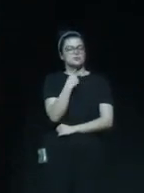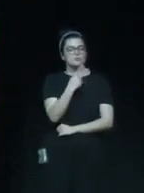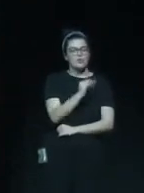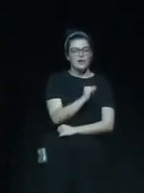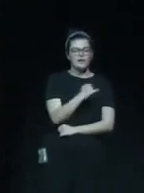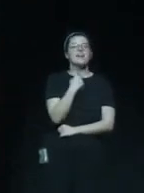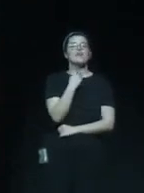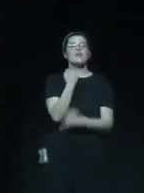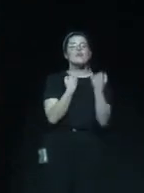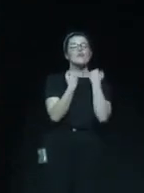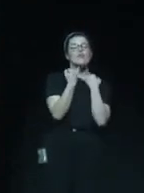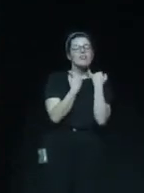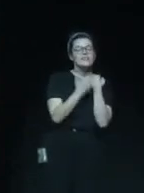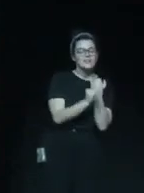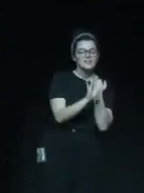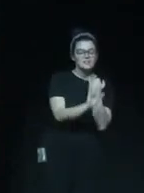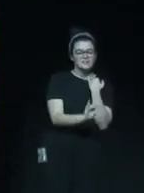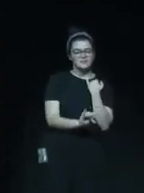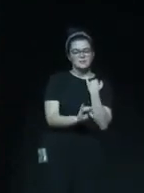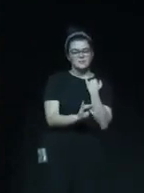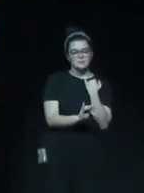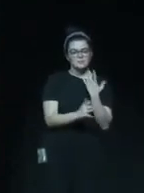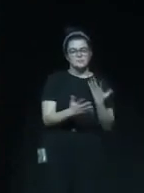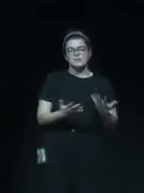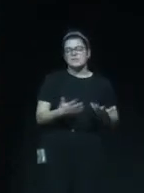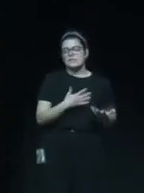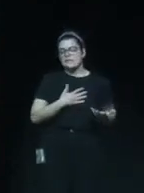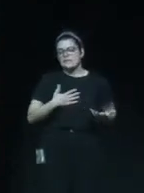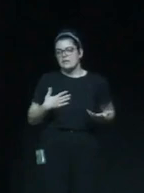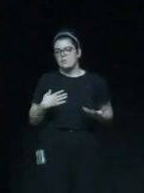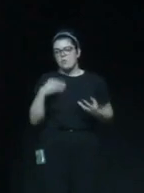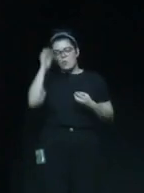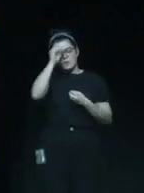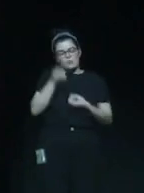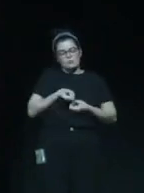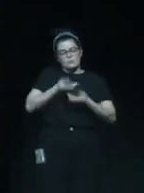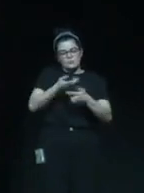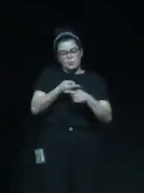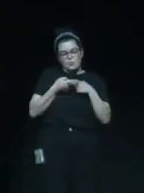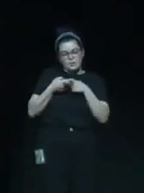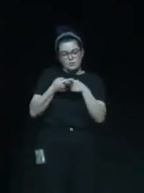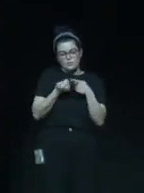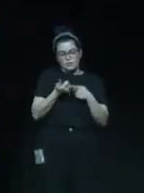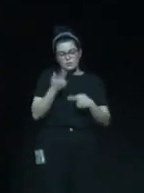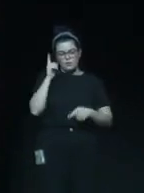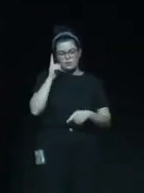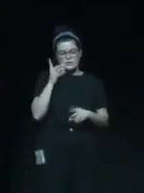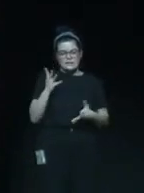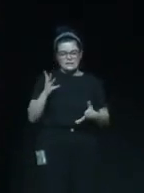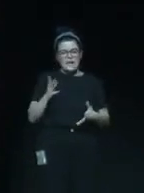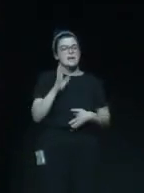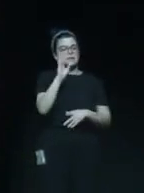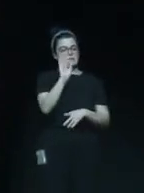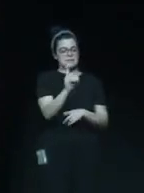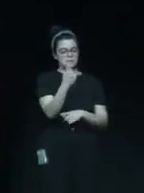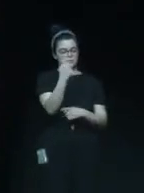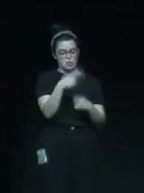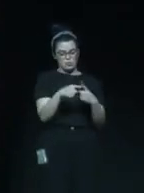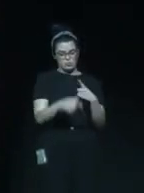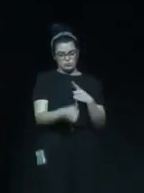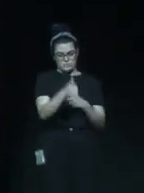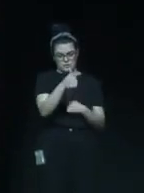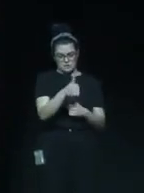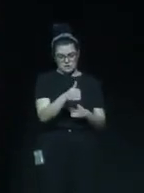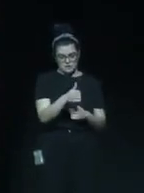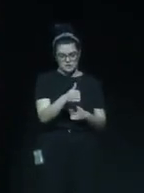¿no? Entonces, quería compartir esto con vosotros y no sé si quería... Ah, y otra cosa más también,